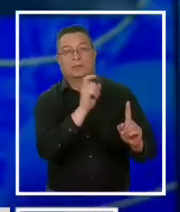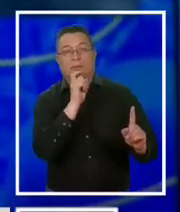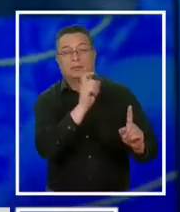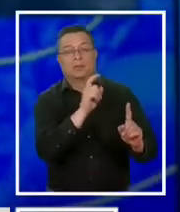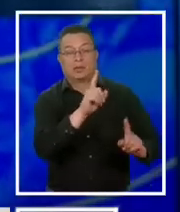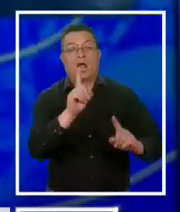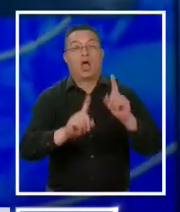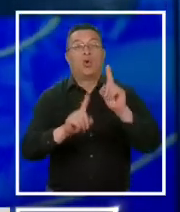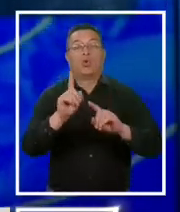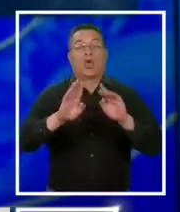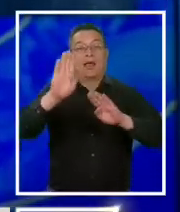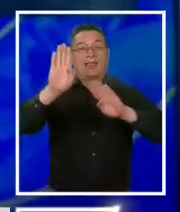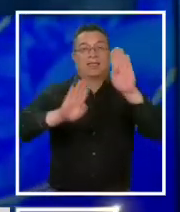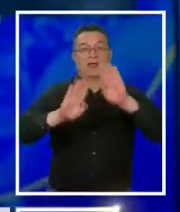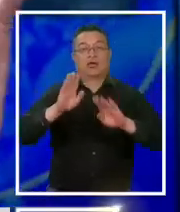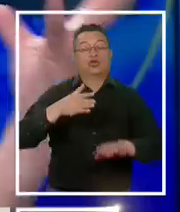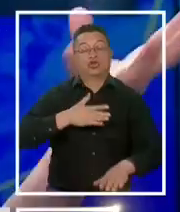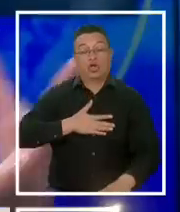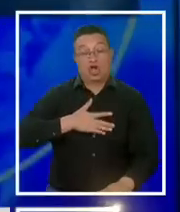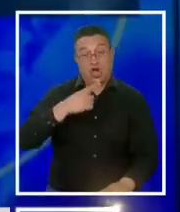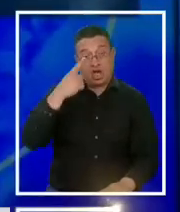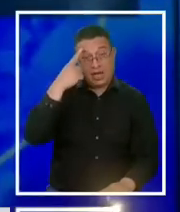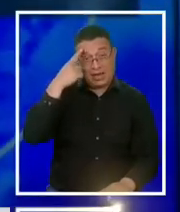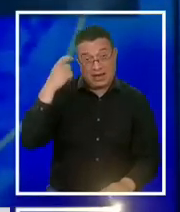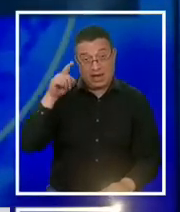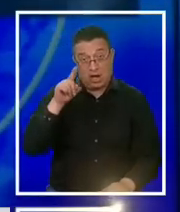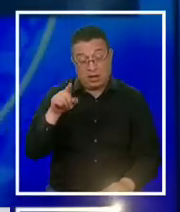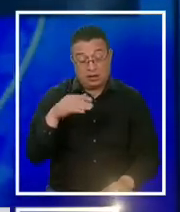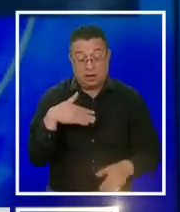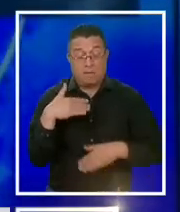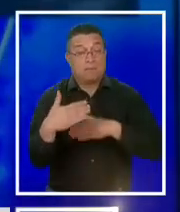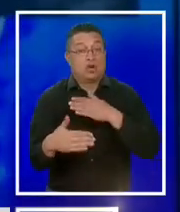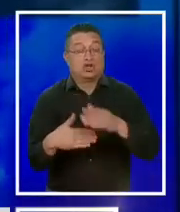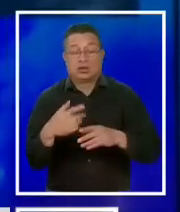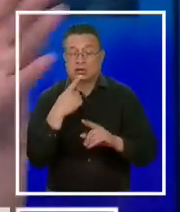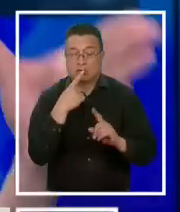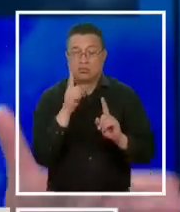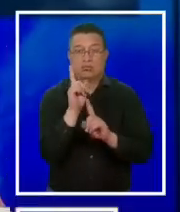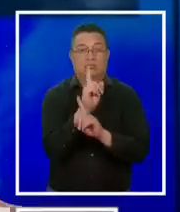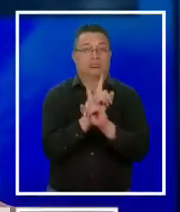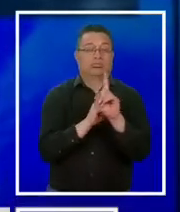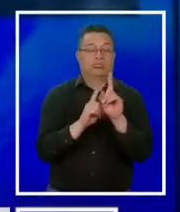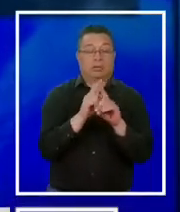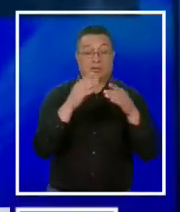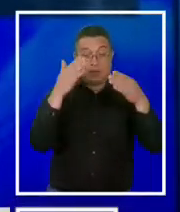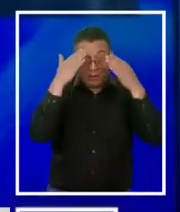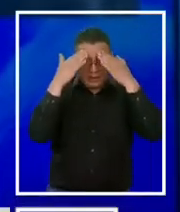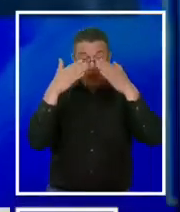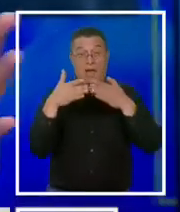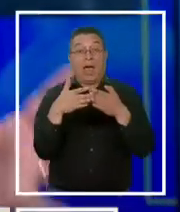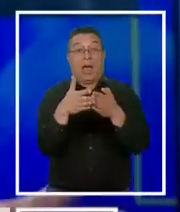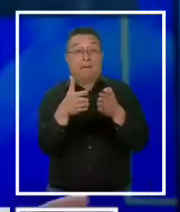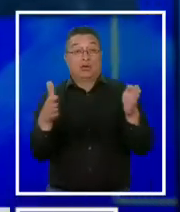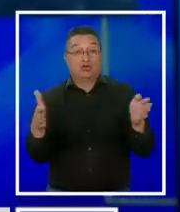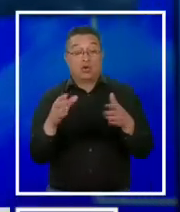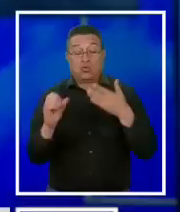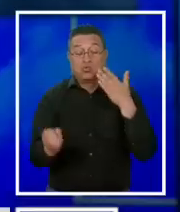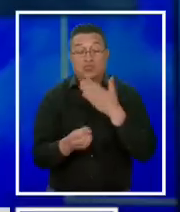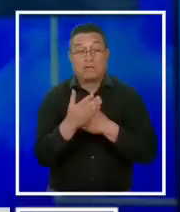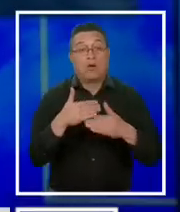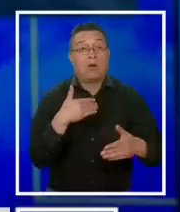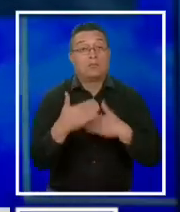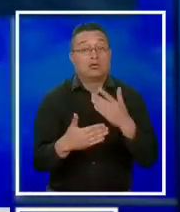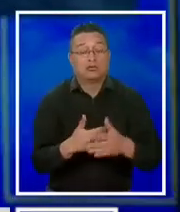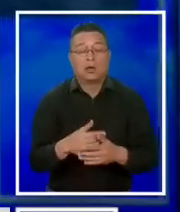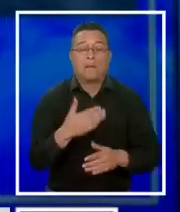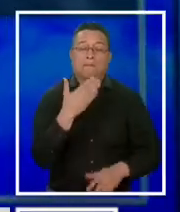algunos candidatos entonces creo que está este proceso todo cuestionado por lo tanto la apertura a un nuevo proceso me